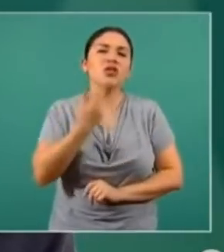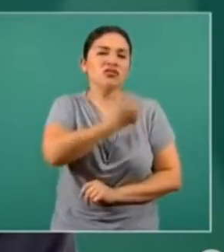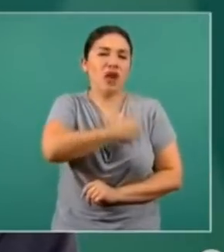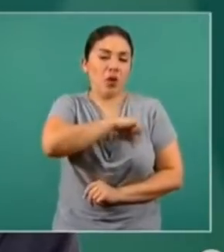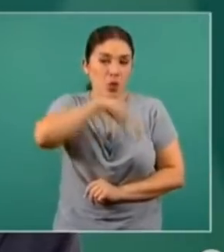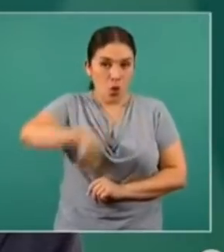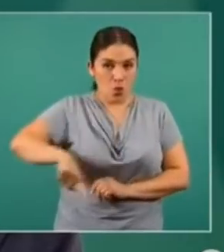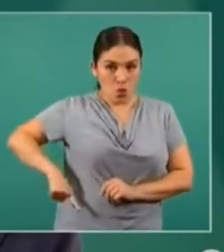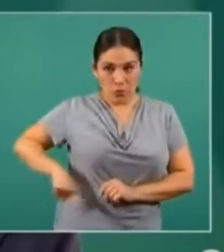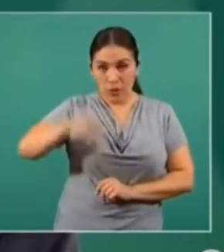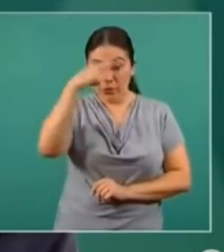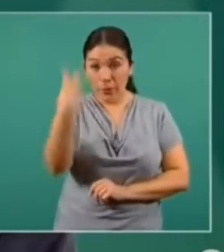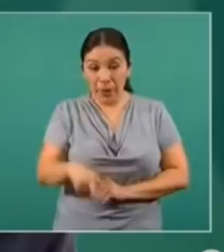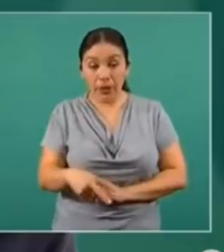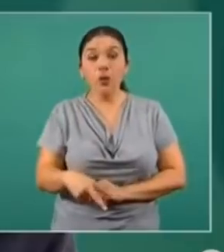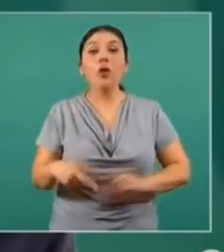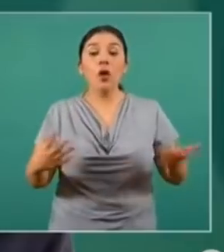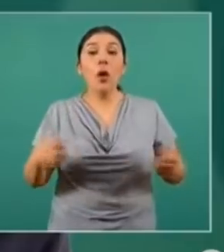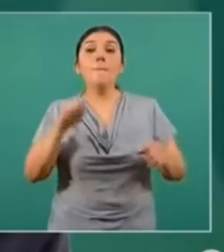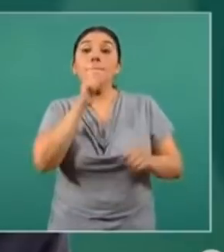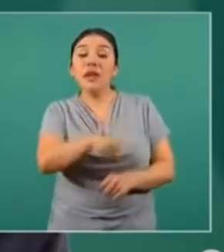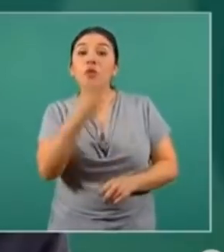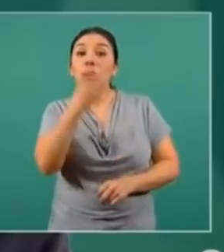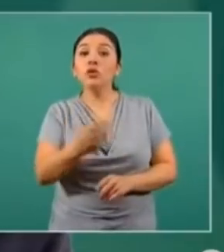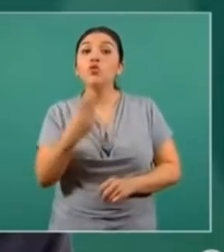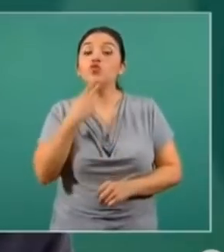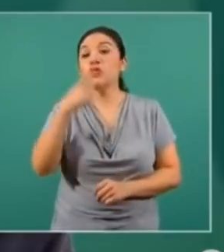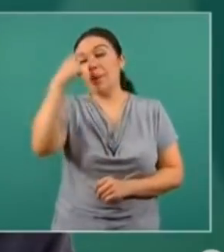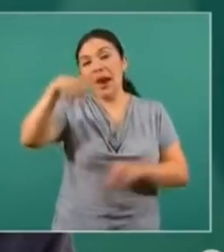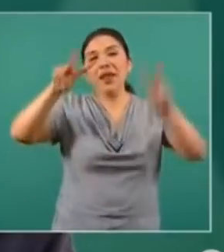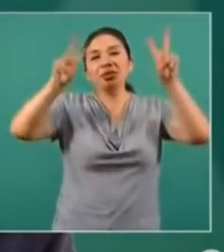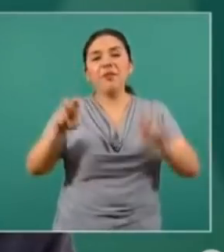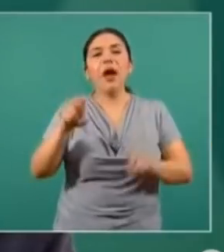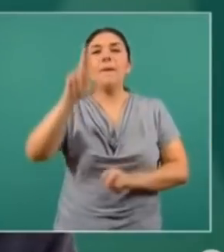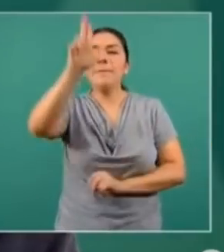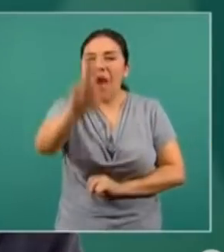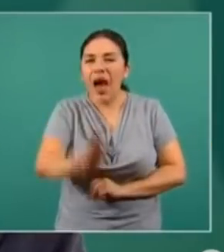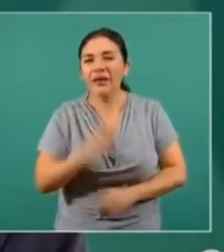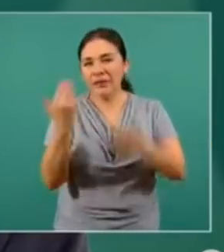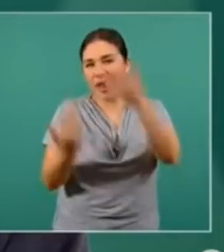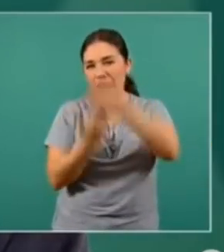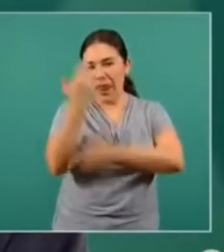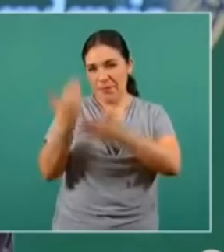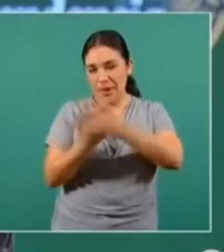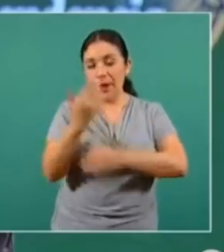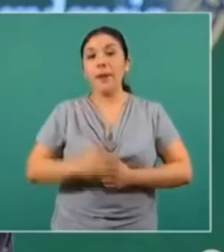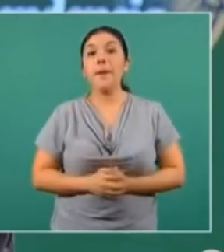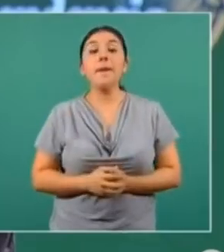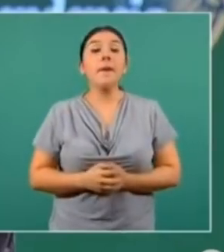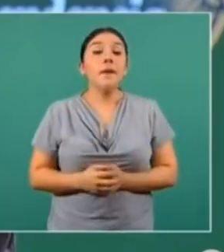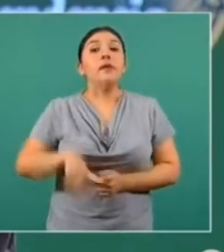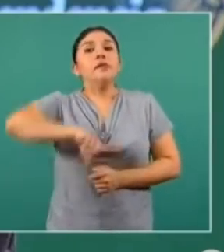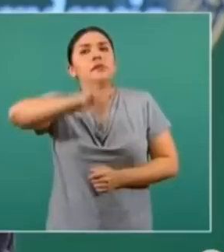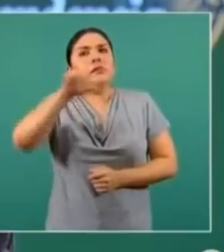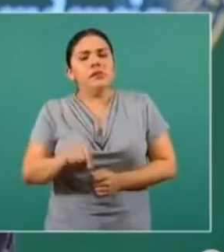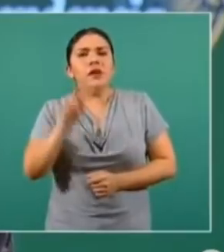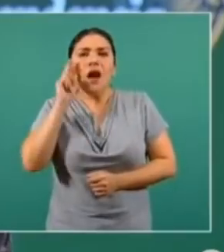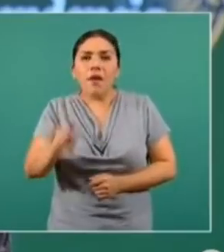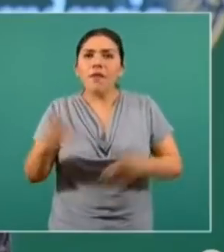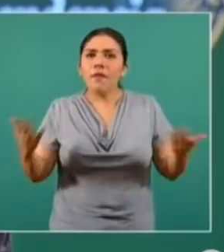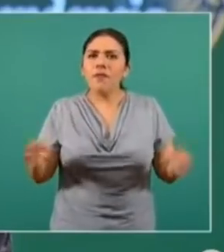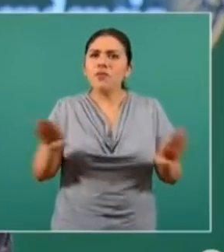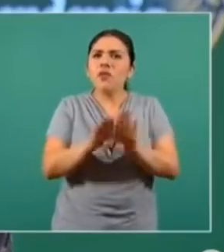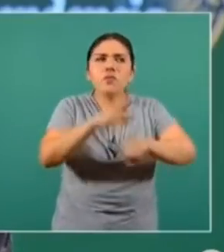Gobierno de México, que la usamos en el Pulso de la Salud los martes en la mañana. Pero pronto vimos que